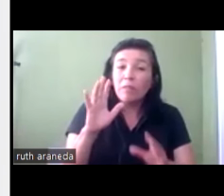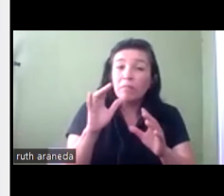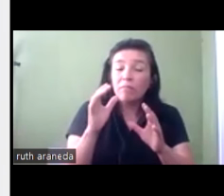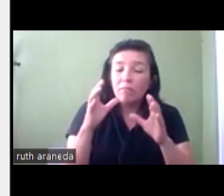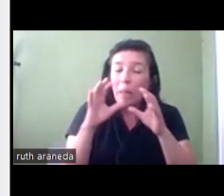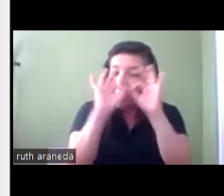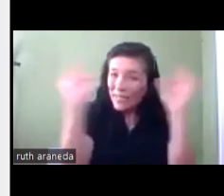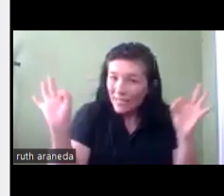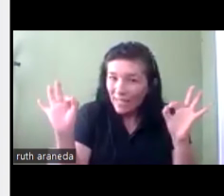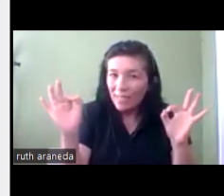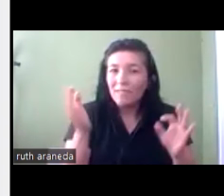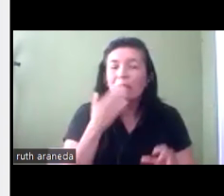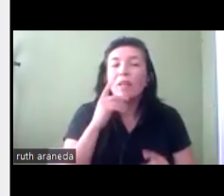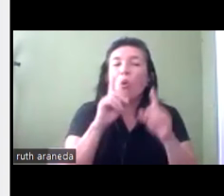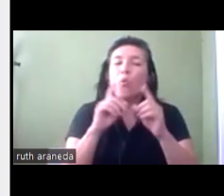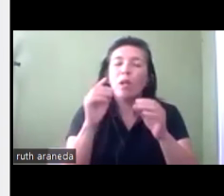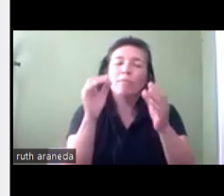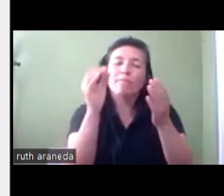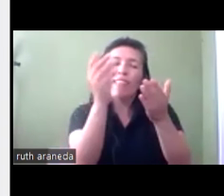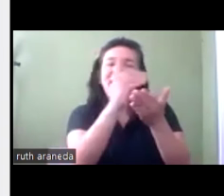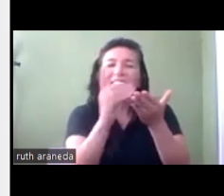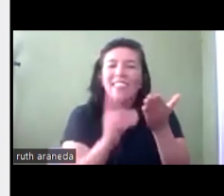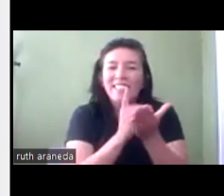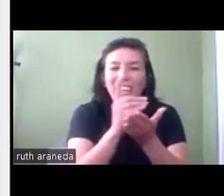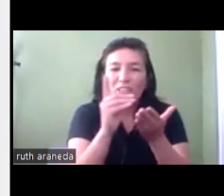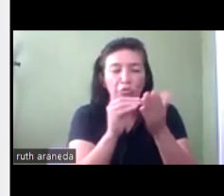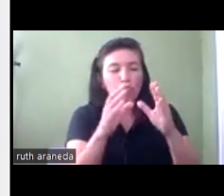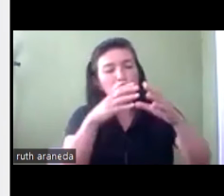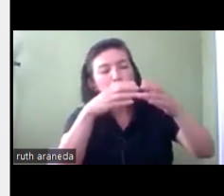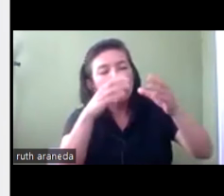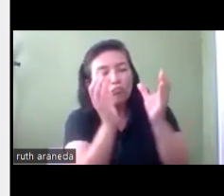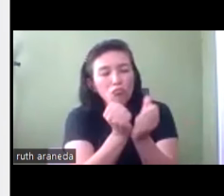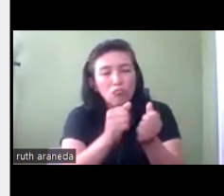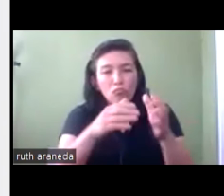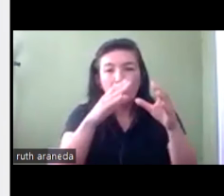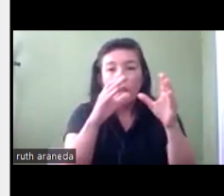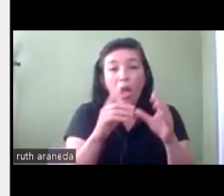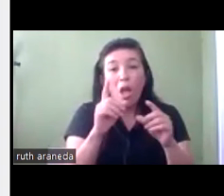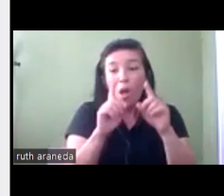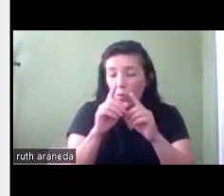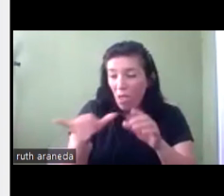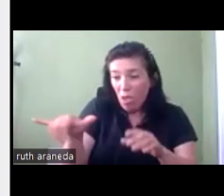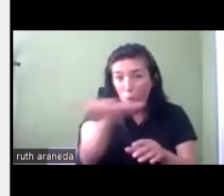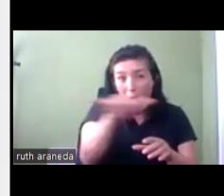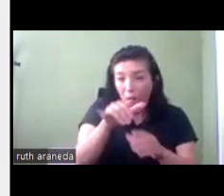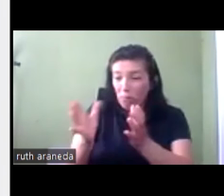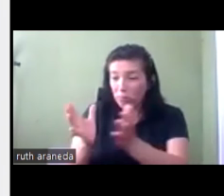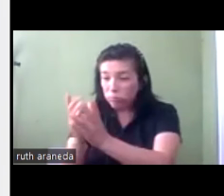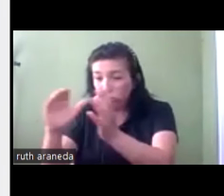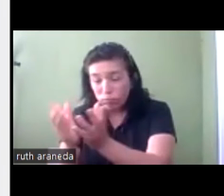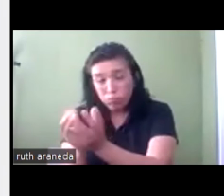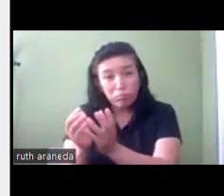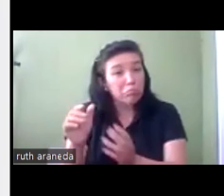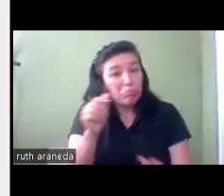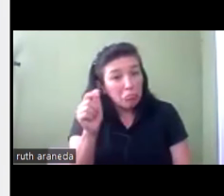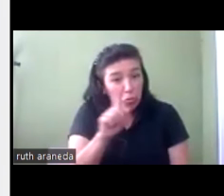elementos de diseño que son muy propios, digamos, de la vasija en sí mismo, ¿ya? Y que pueden tener ciertas diferencias también con otro tipo de vasijas que